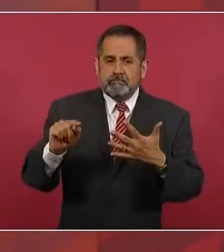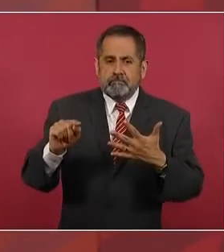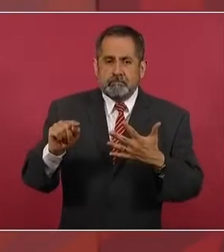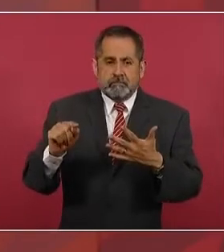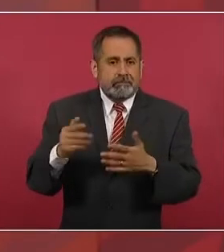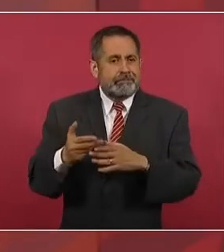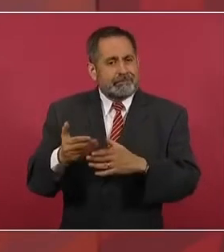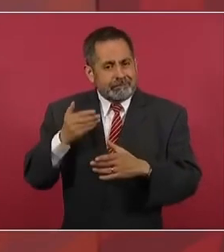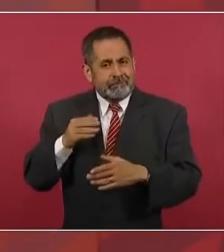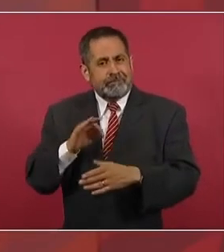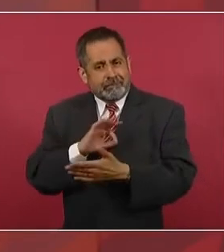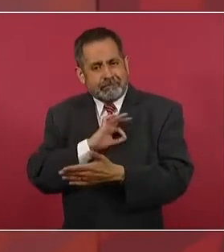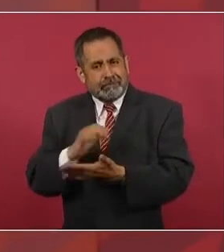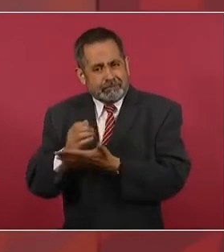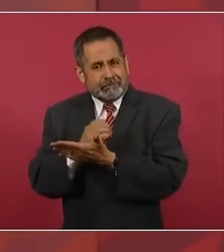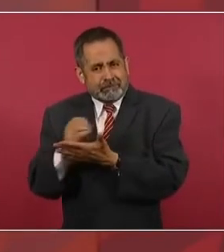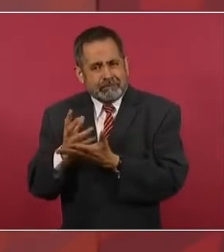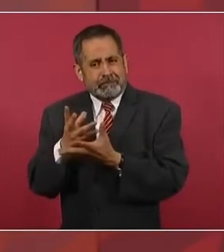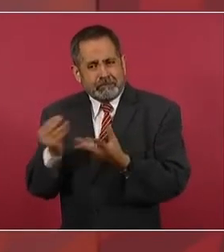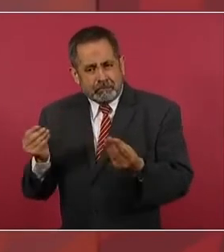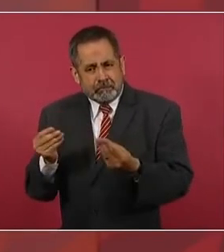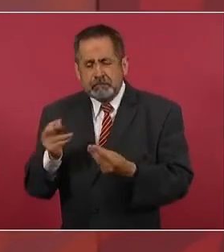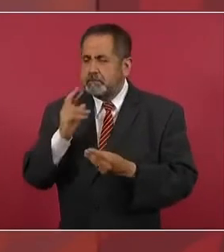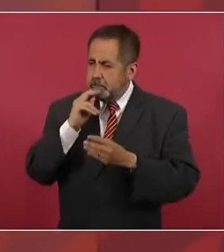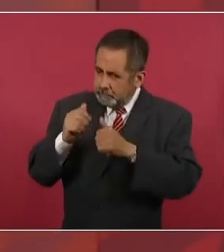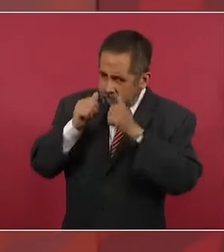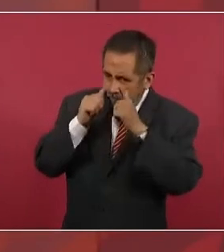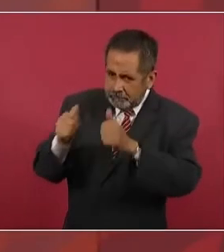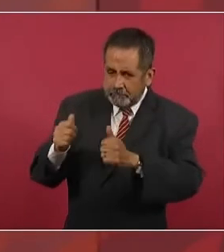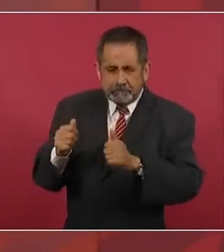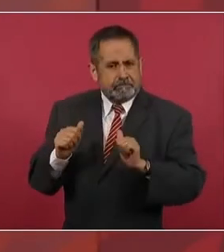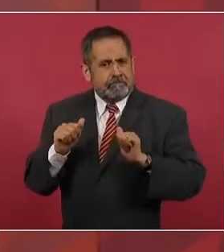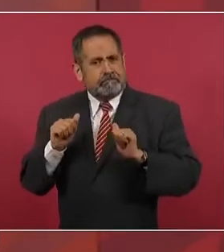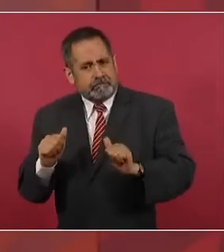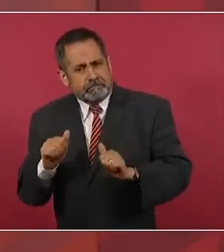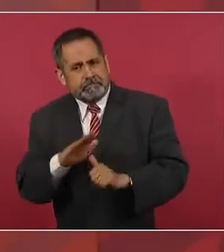curables que tenemos que atender. ¿Sí?